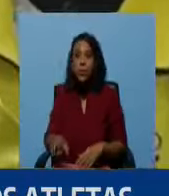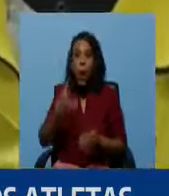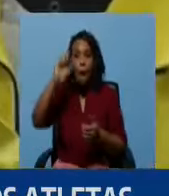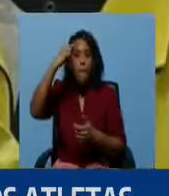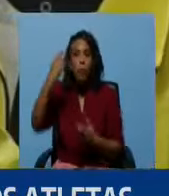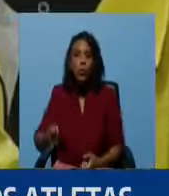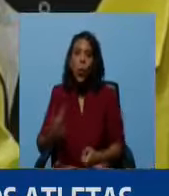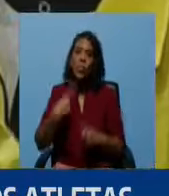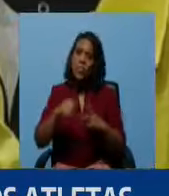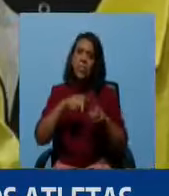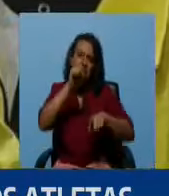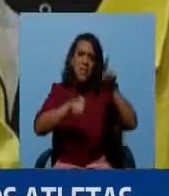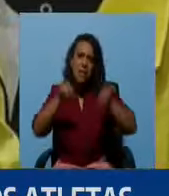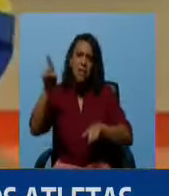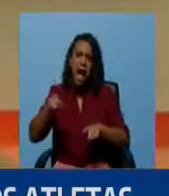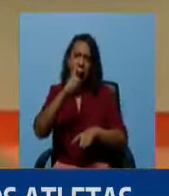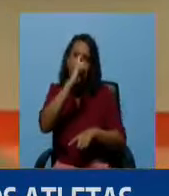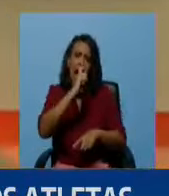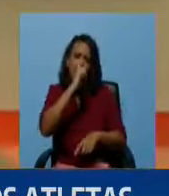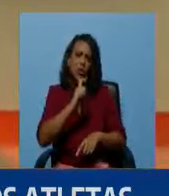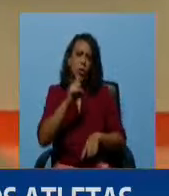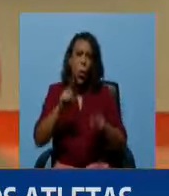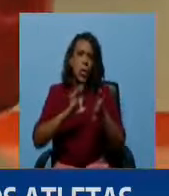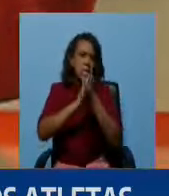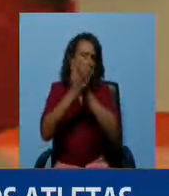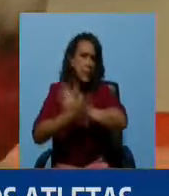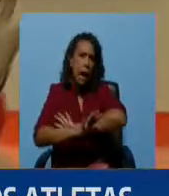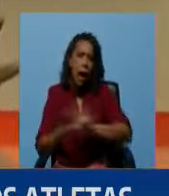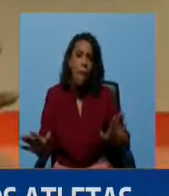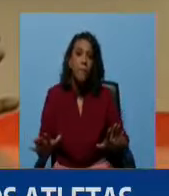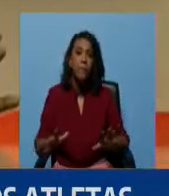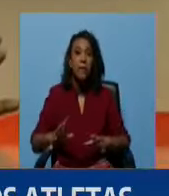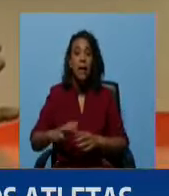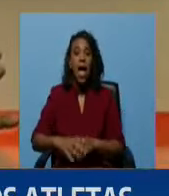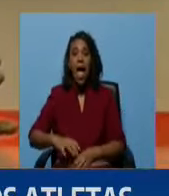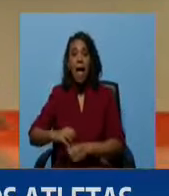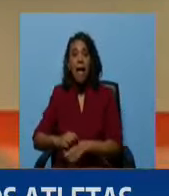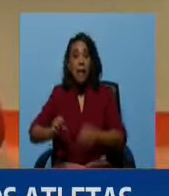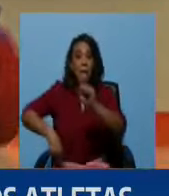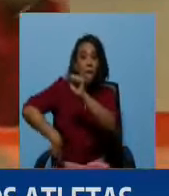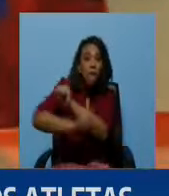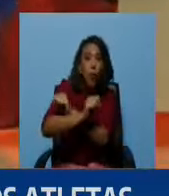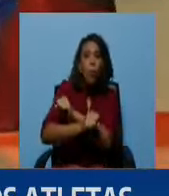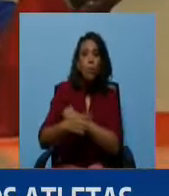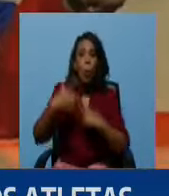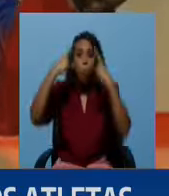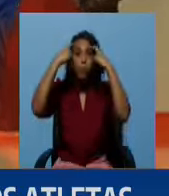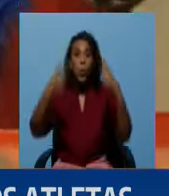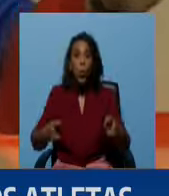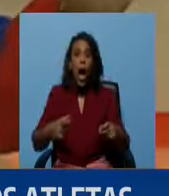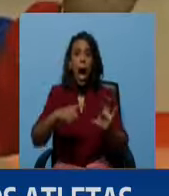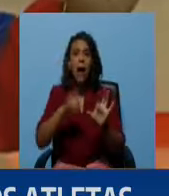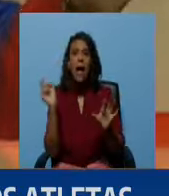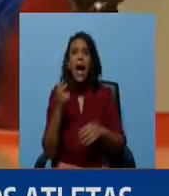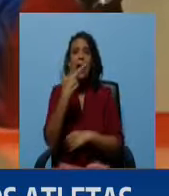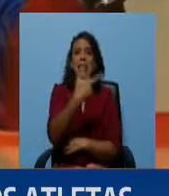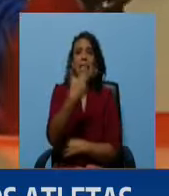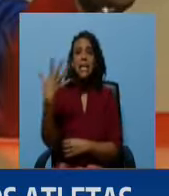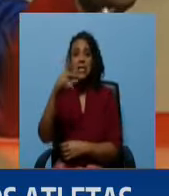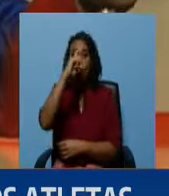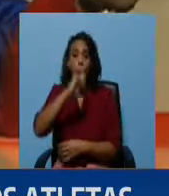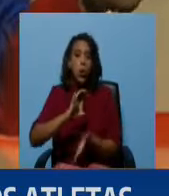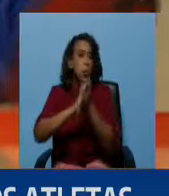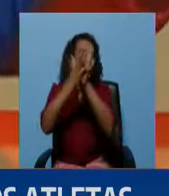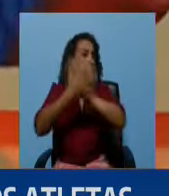bueno, hay distintas edades en el atletismo. En el fútbol, los grandes estrellas se retiran a los 35